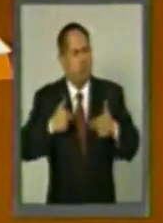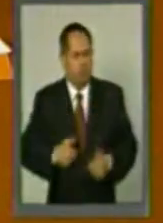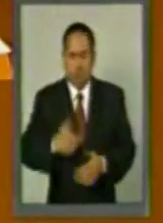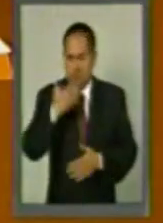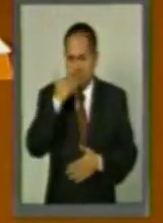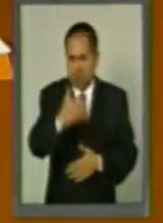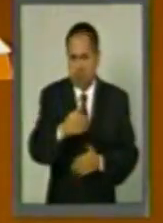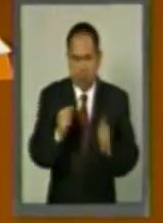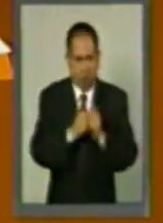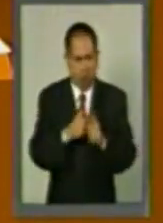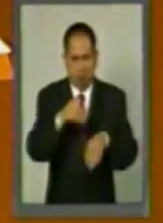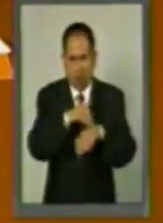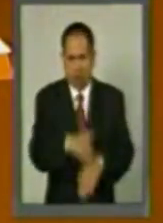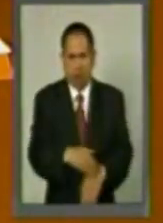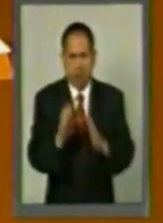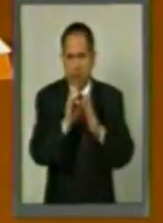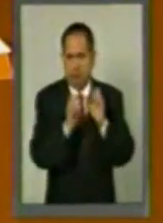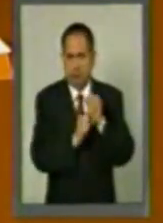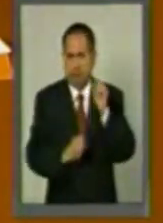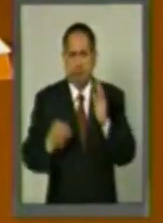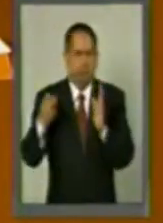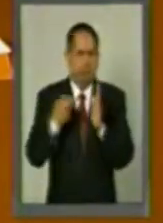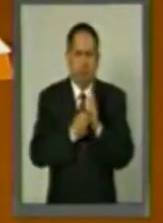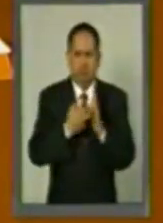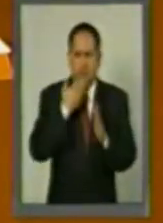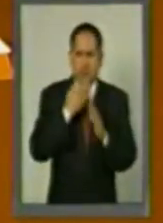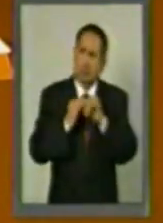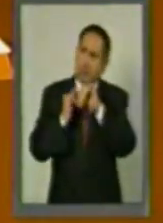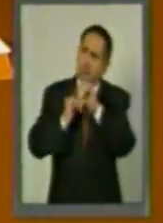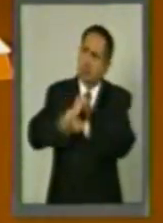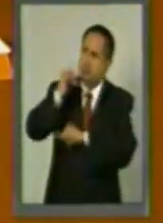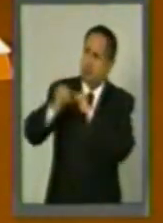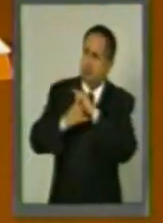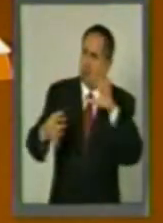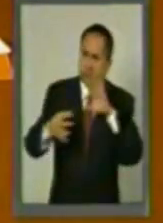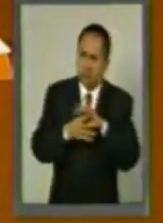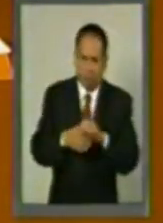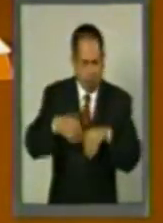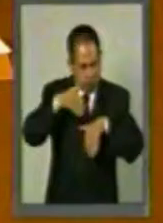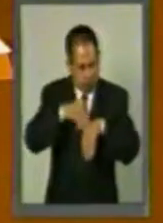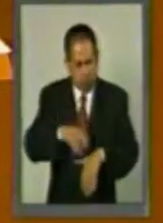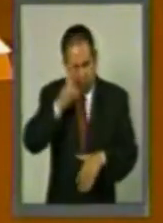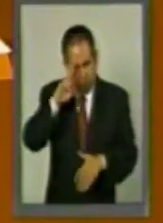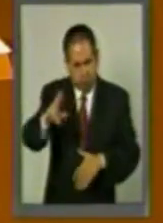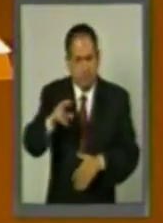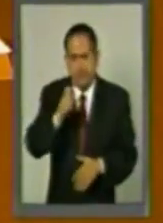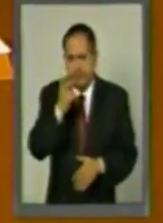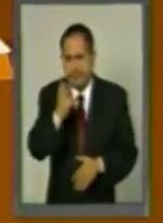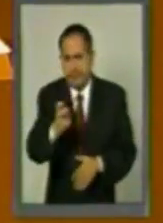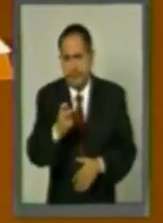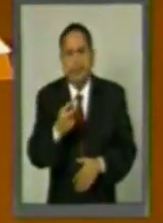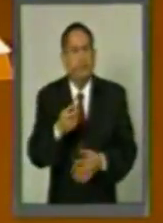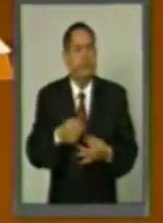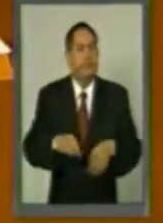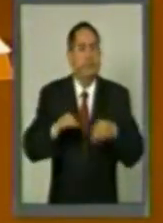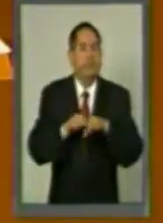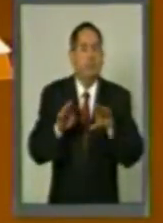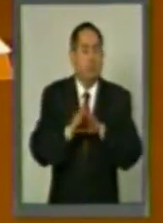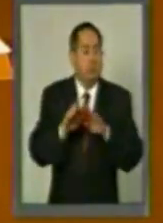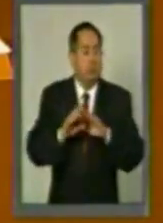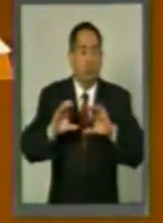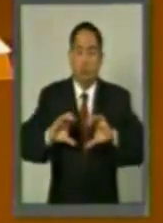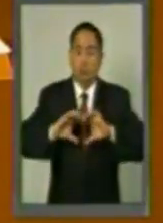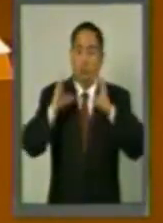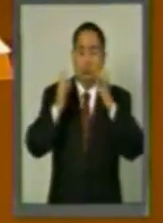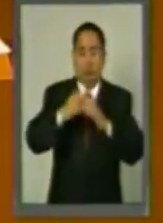con apego a la Constitución y a los tratados internacionales. Para ello, el Congreso de